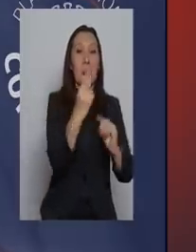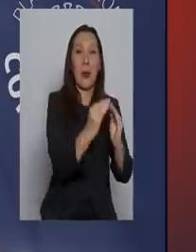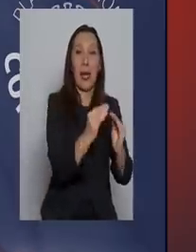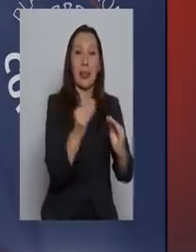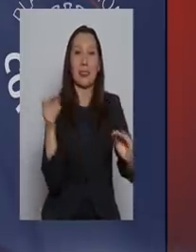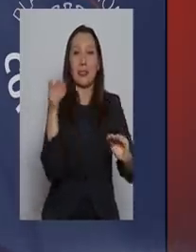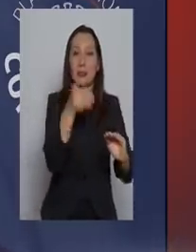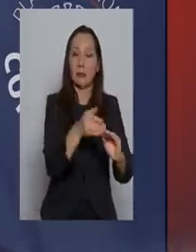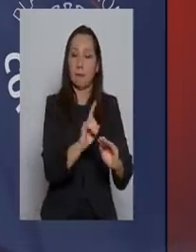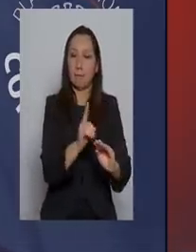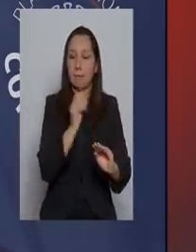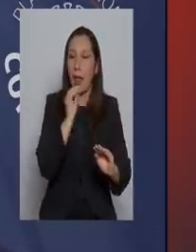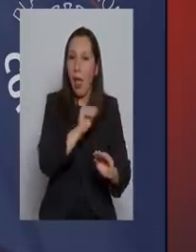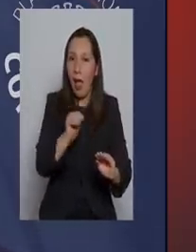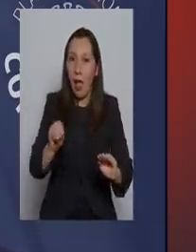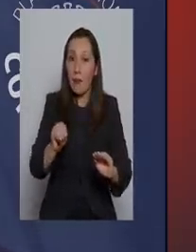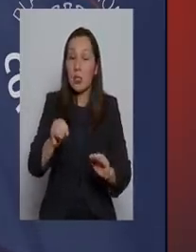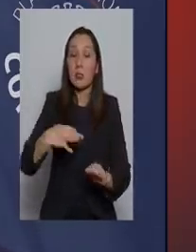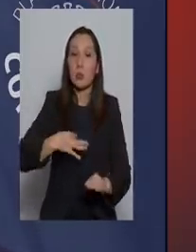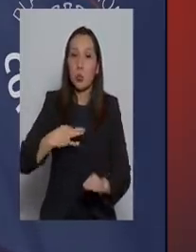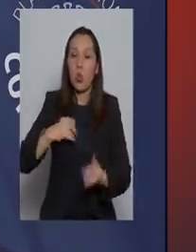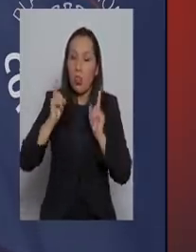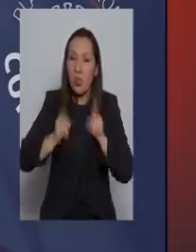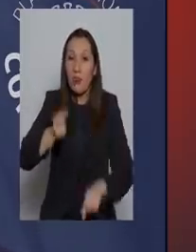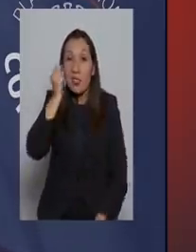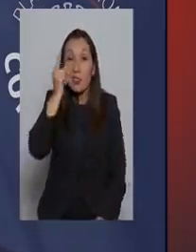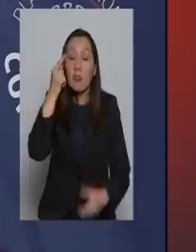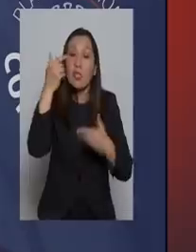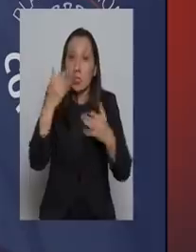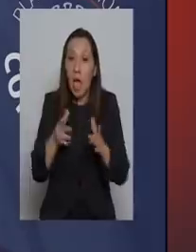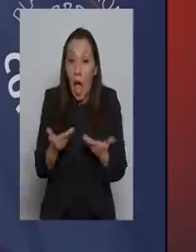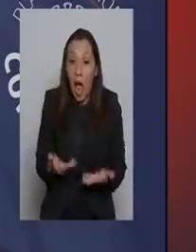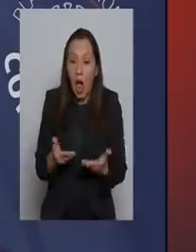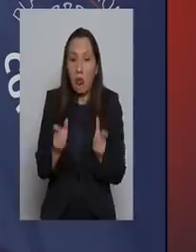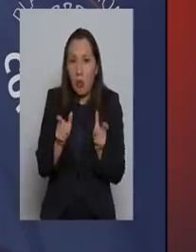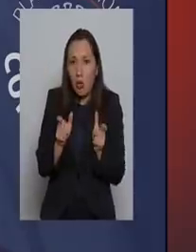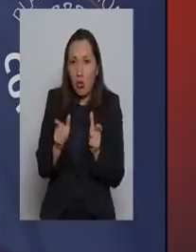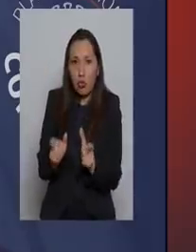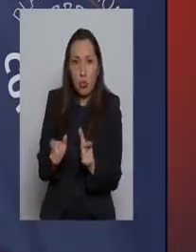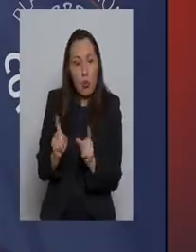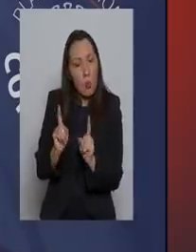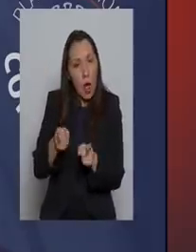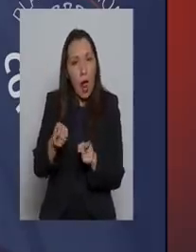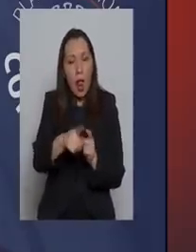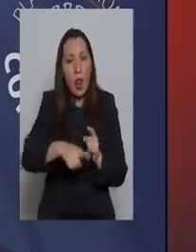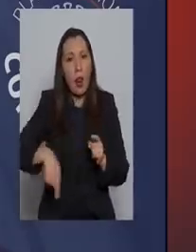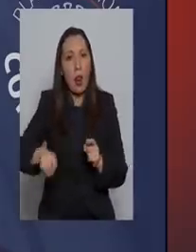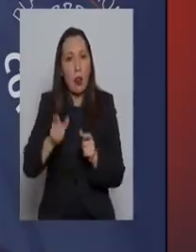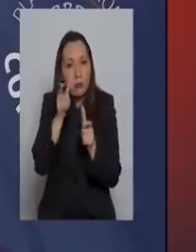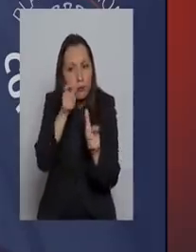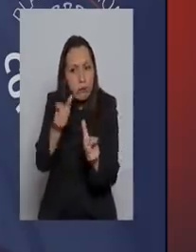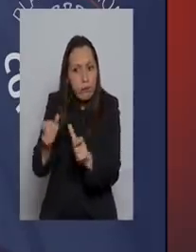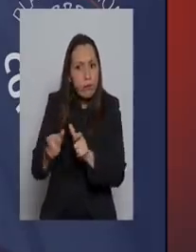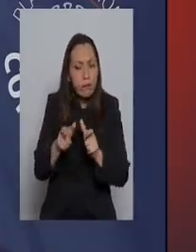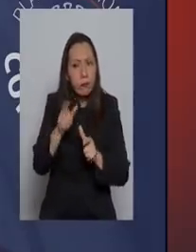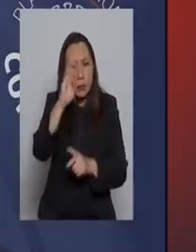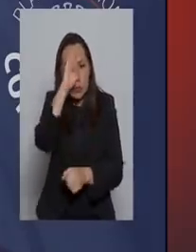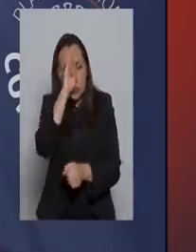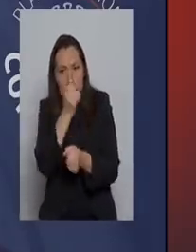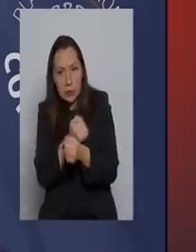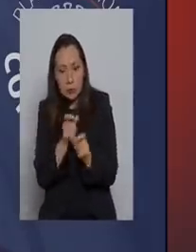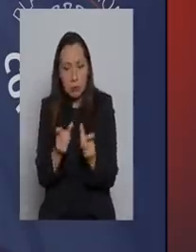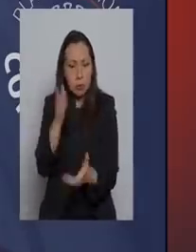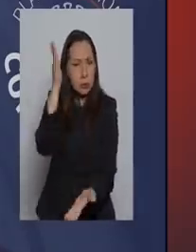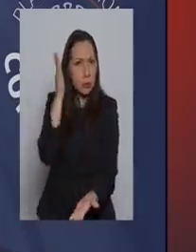contexto, la ciudadanía tiene que saber que ya se están haciendo condiciones de vigilancia policial